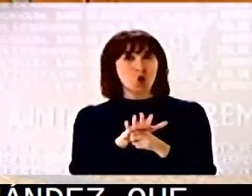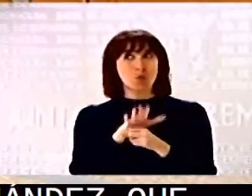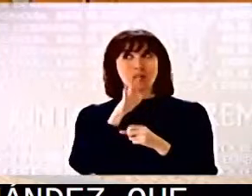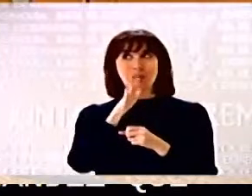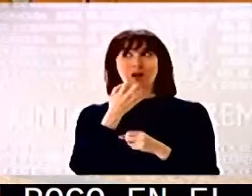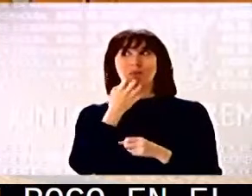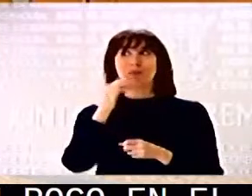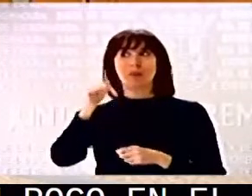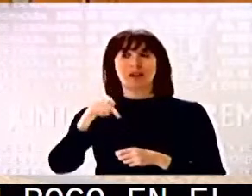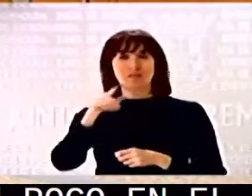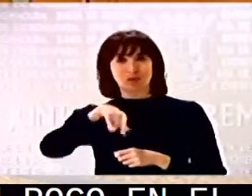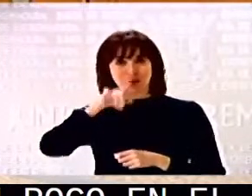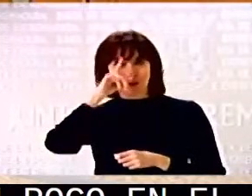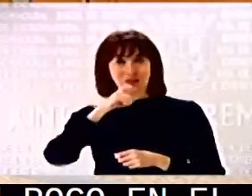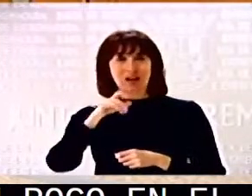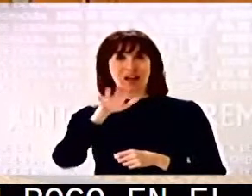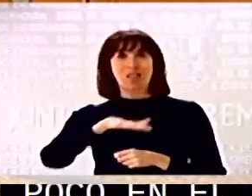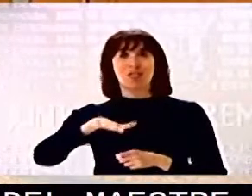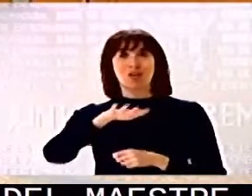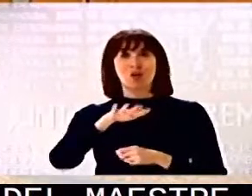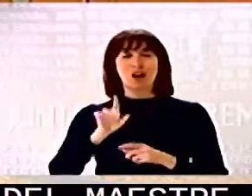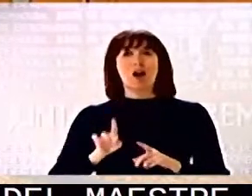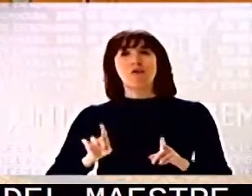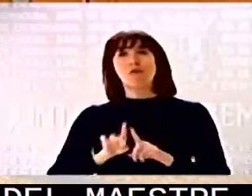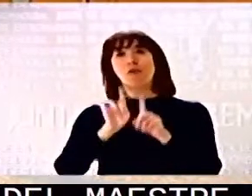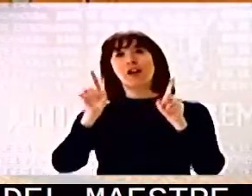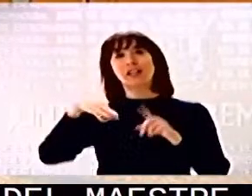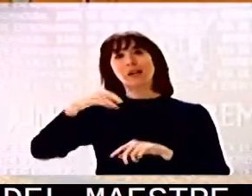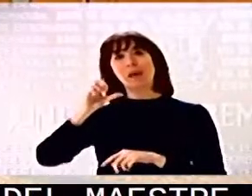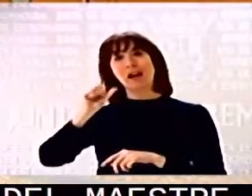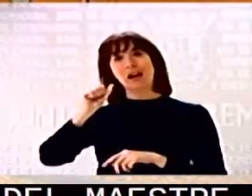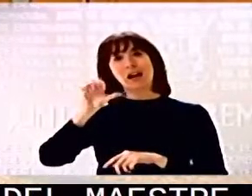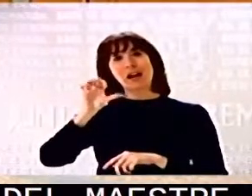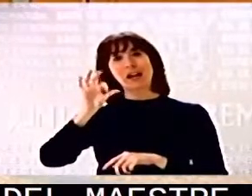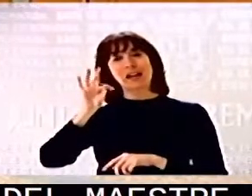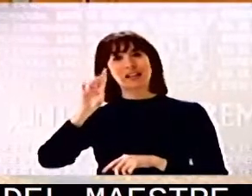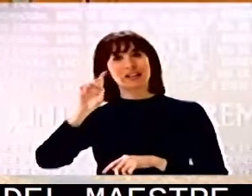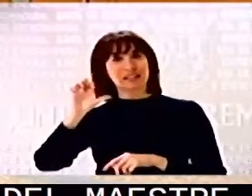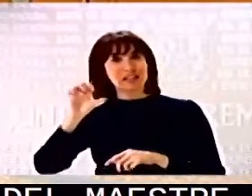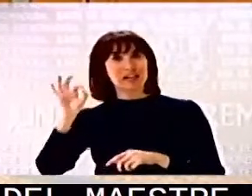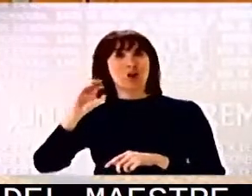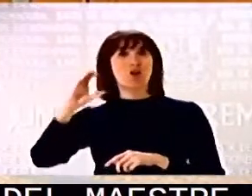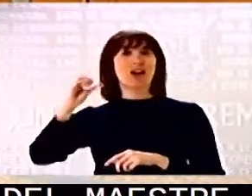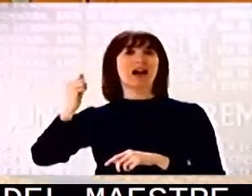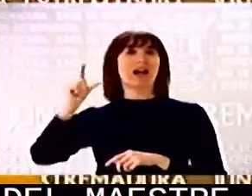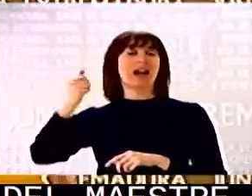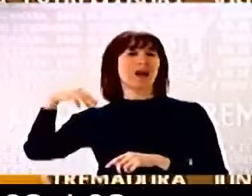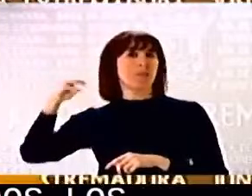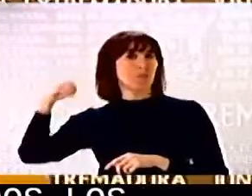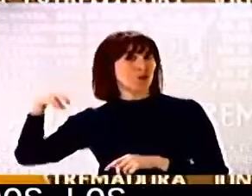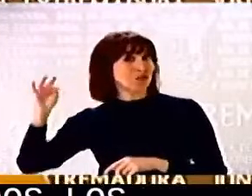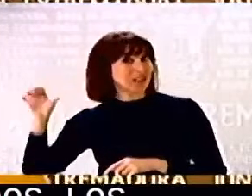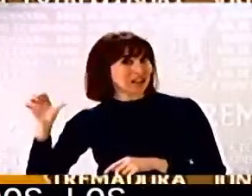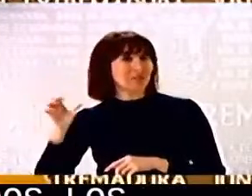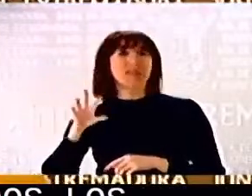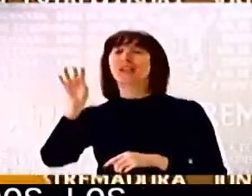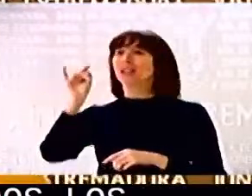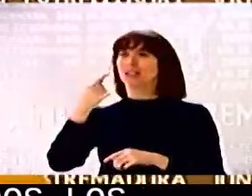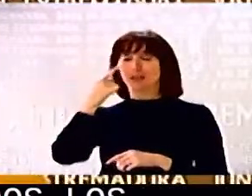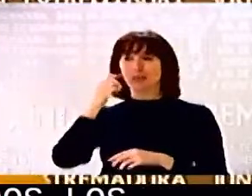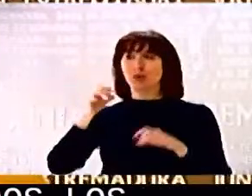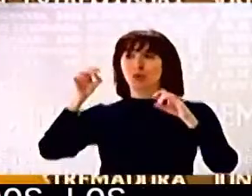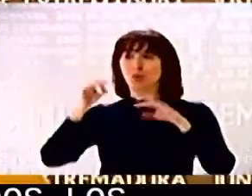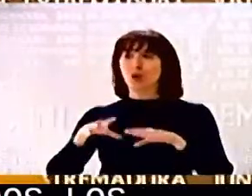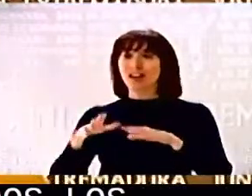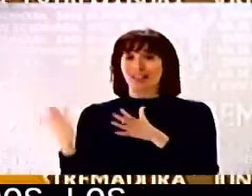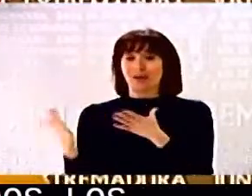punto de mira, quiero recordar que Fuente del Maestre y Calamonte, fundamentalmente. El consejero, como en todos los consejos de Gobierno desde marzo